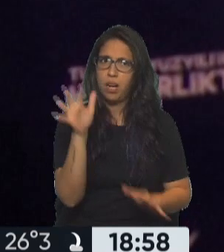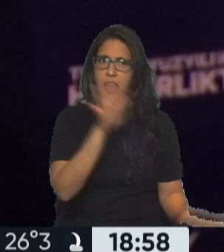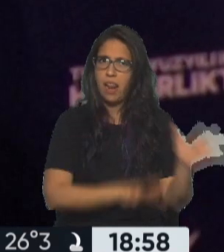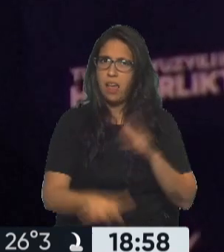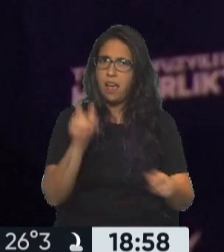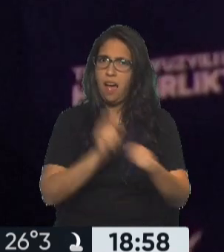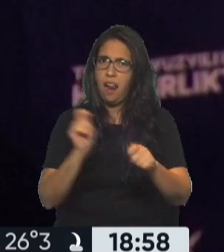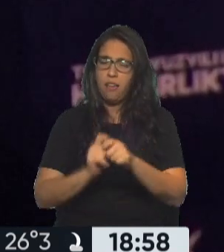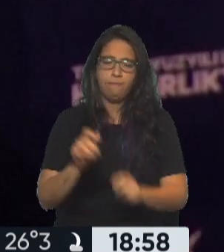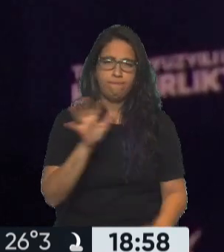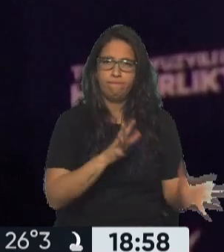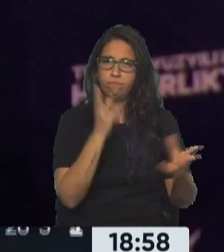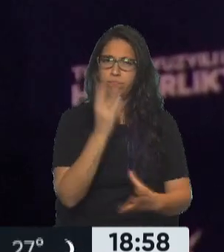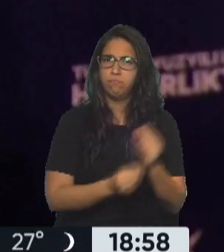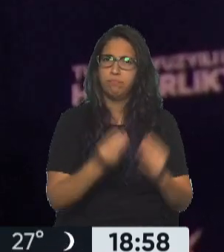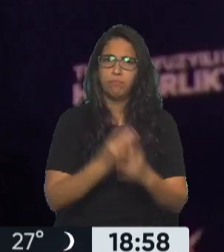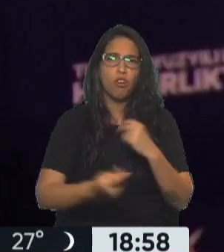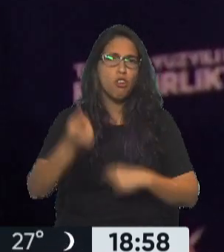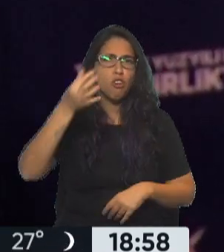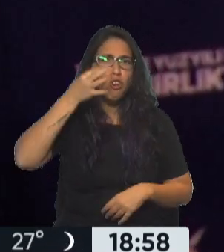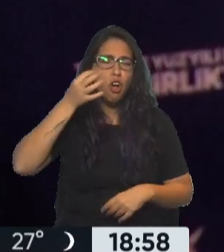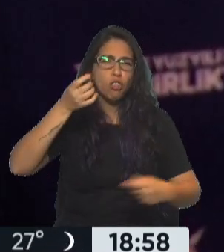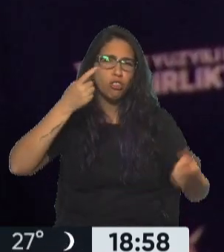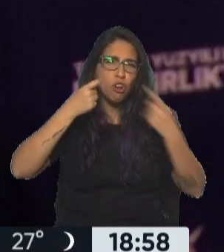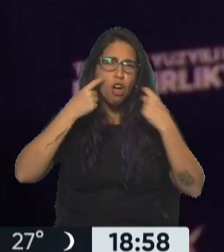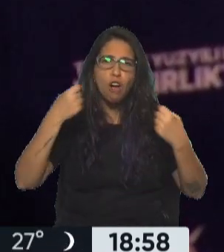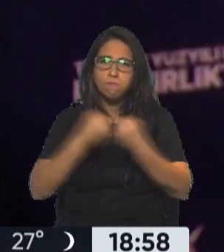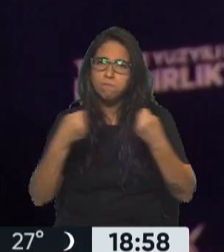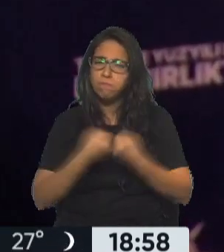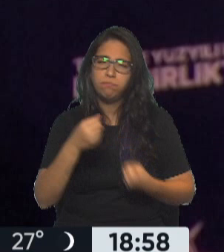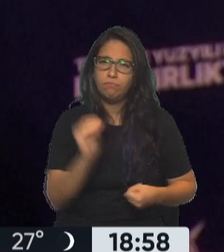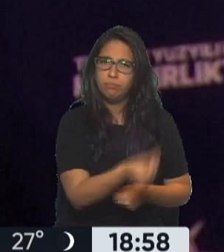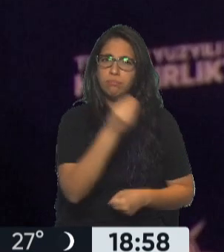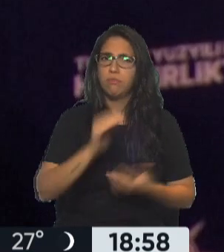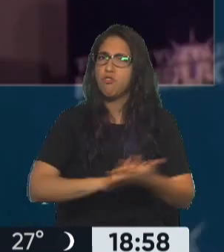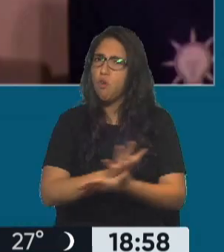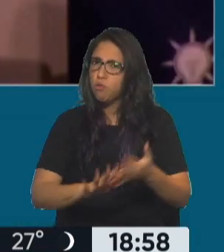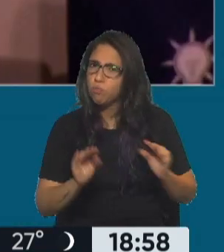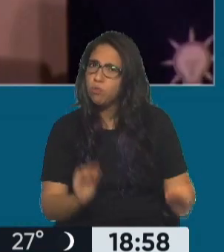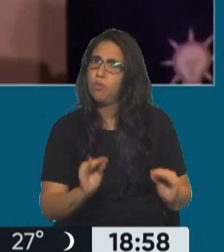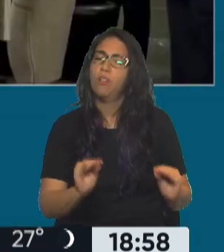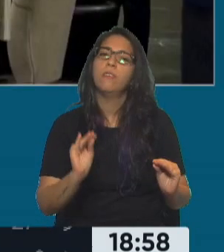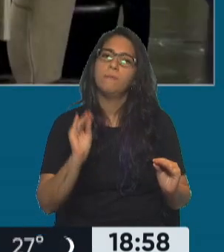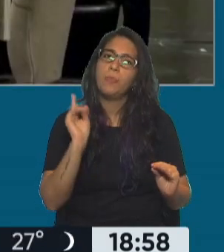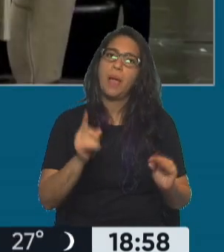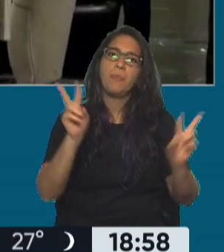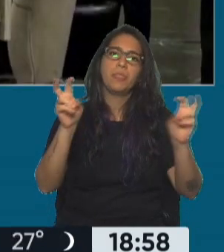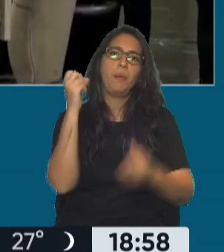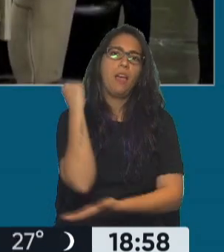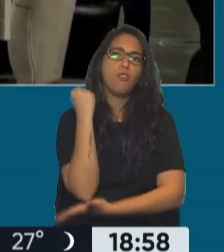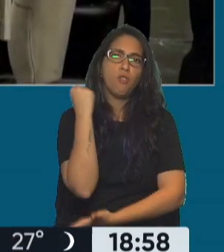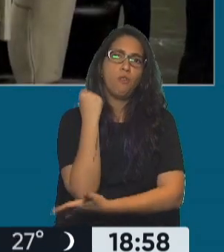también controles que no se hacían, irregularidades, cuestiones de corrupción y demás. Y por otro lado, una cuestión económica